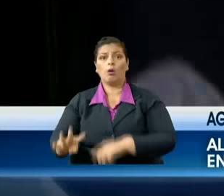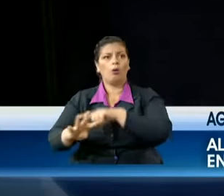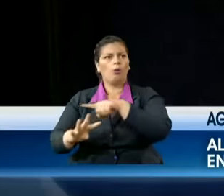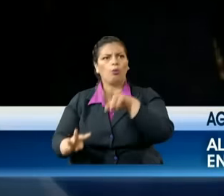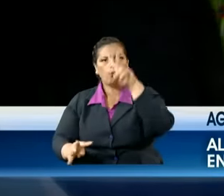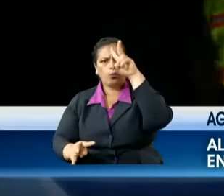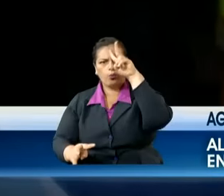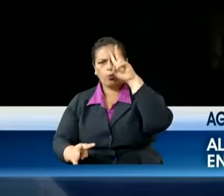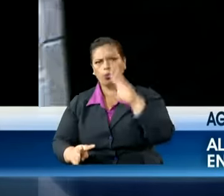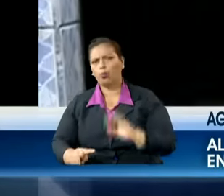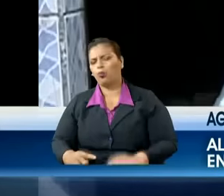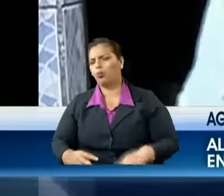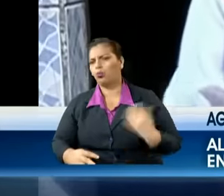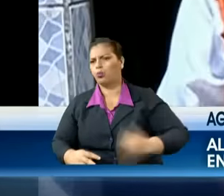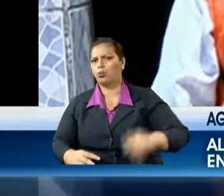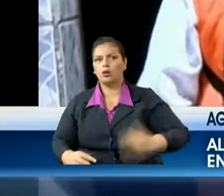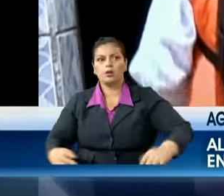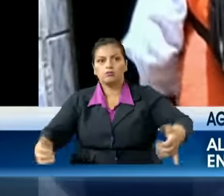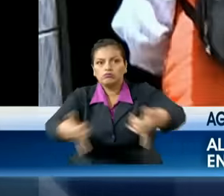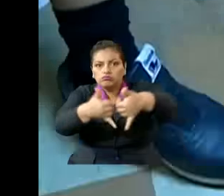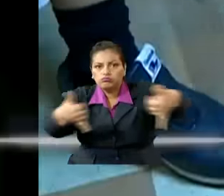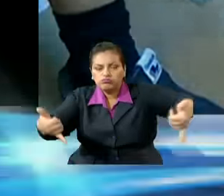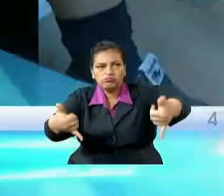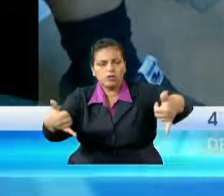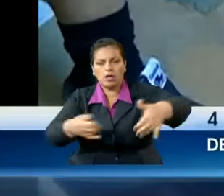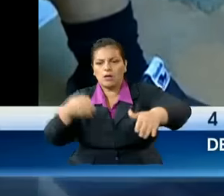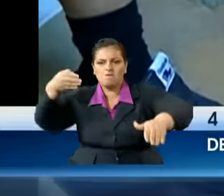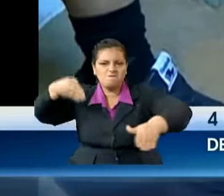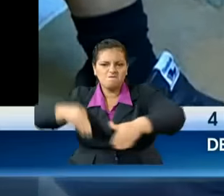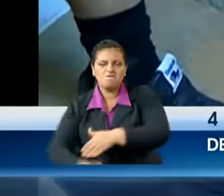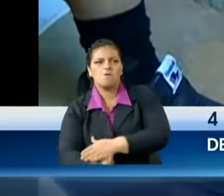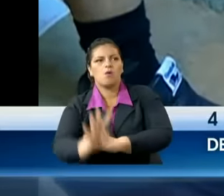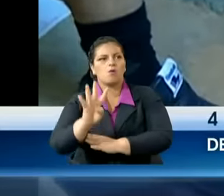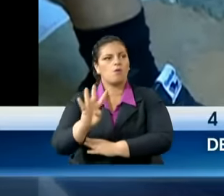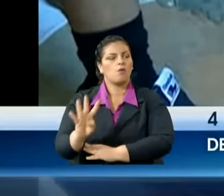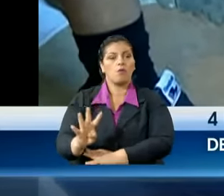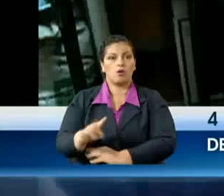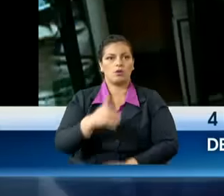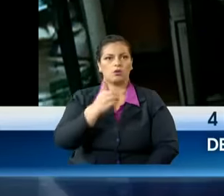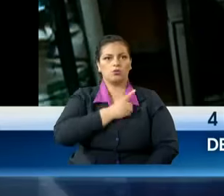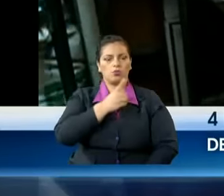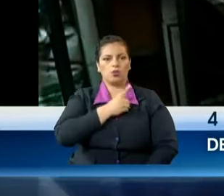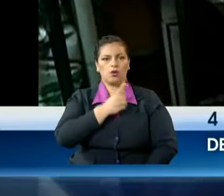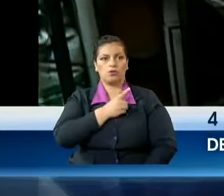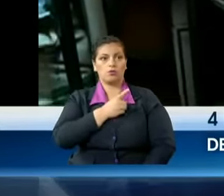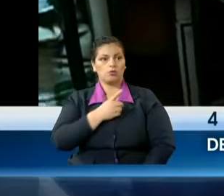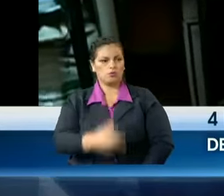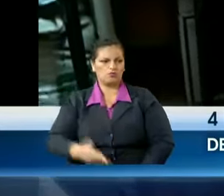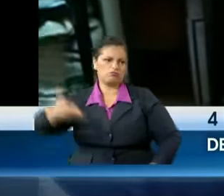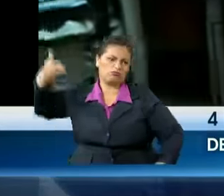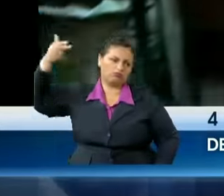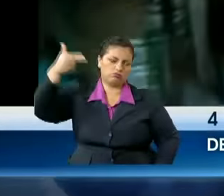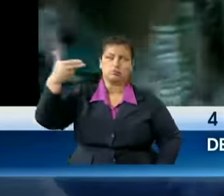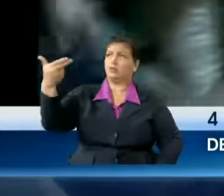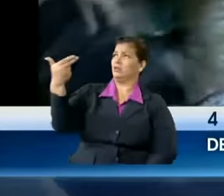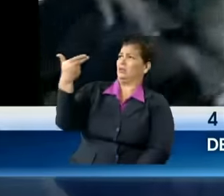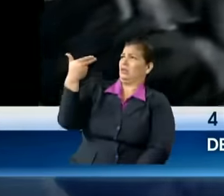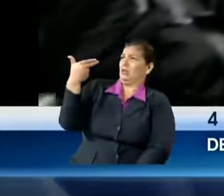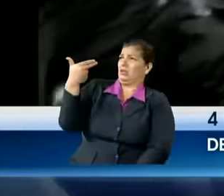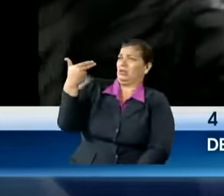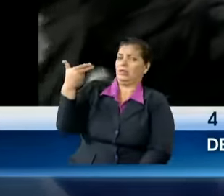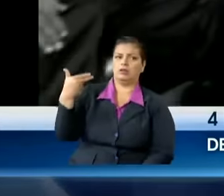José Mendoza con arma en mano. Le amenazaron para que abra las seguridades e ingresaron en el interior, lo amarraron y procedieron a